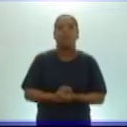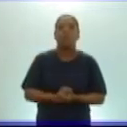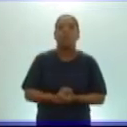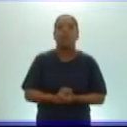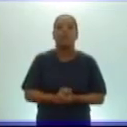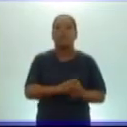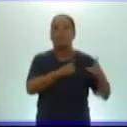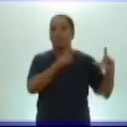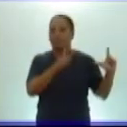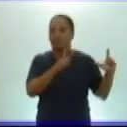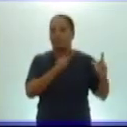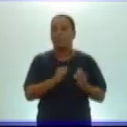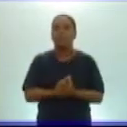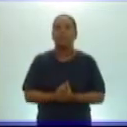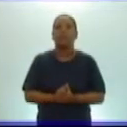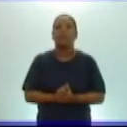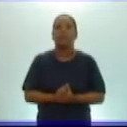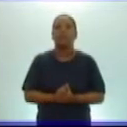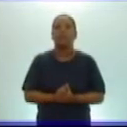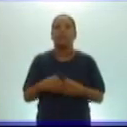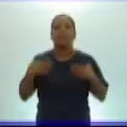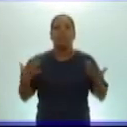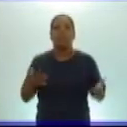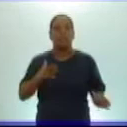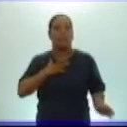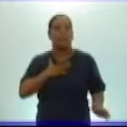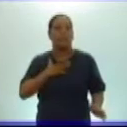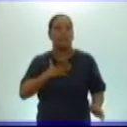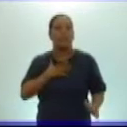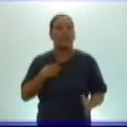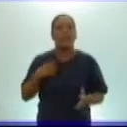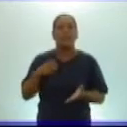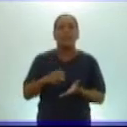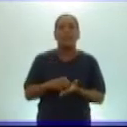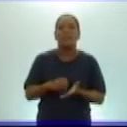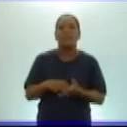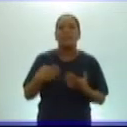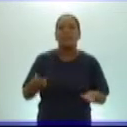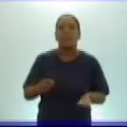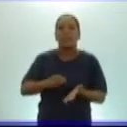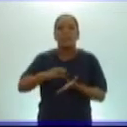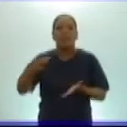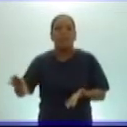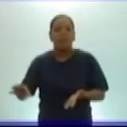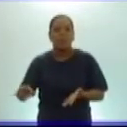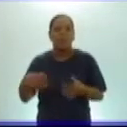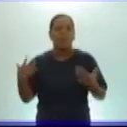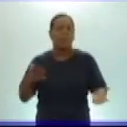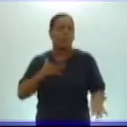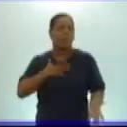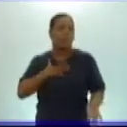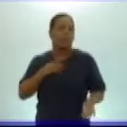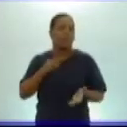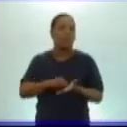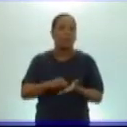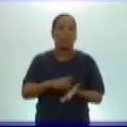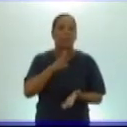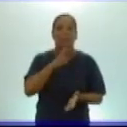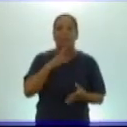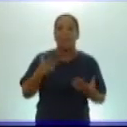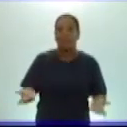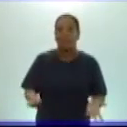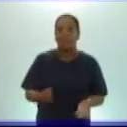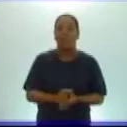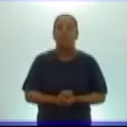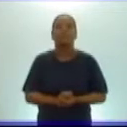operación, ¿verdad? De qué propiedades tienen los componentes de esa mezcla para poder hacer esta operación. Y fíjense que está